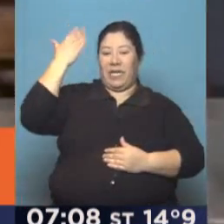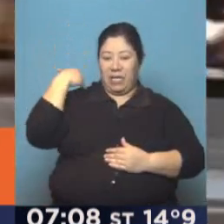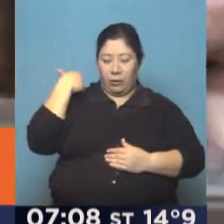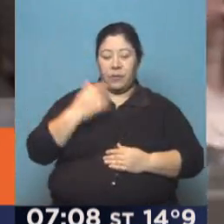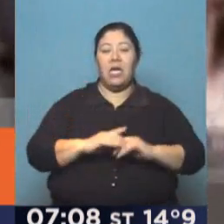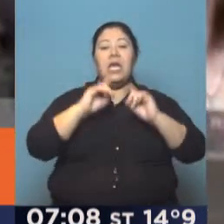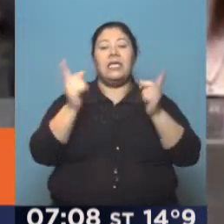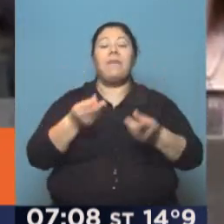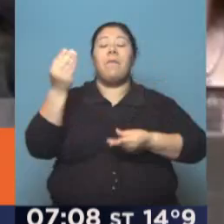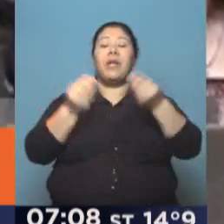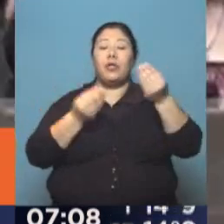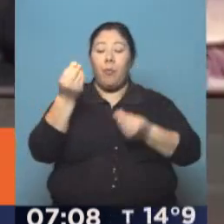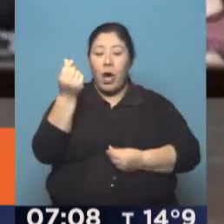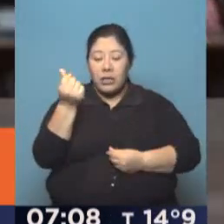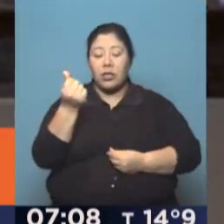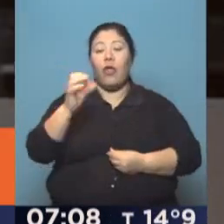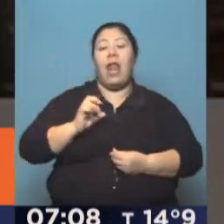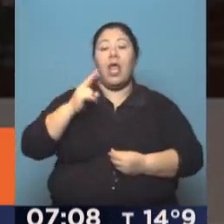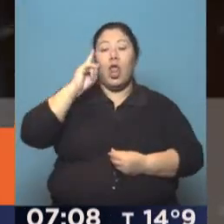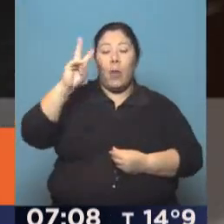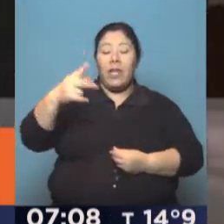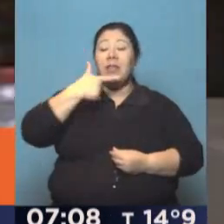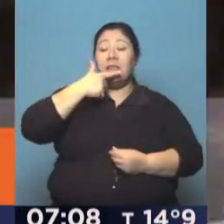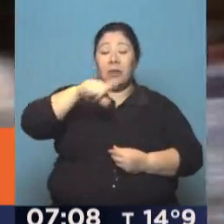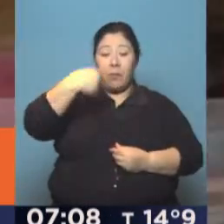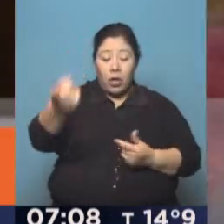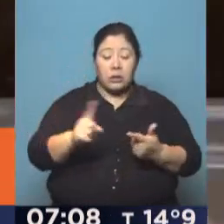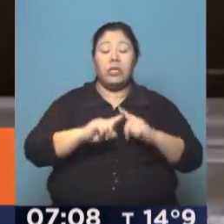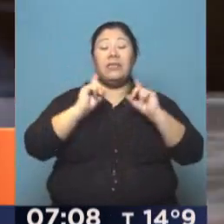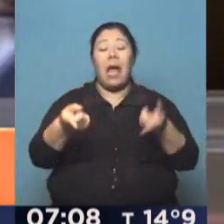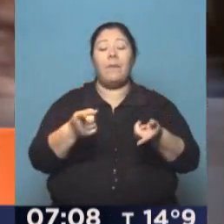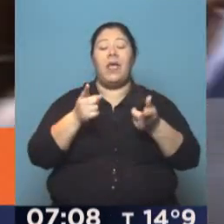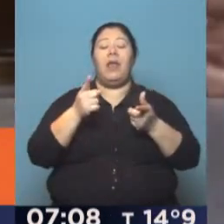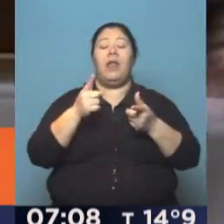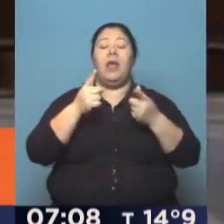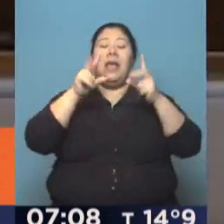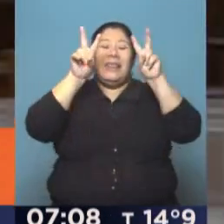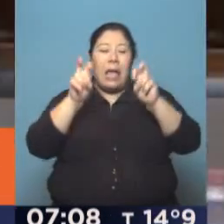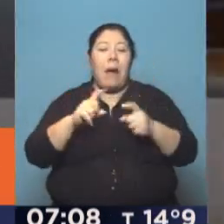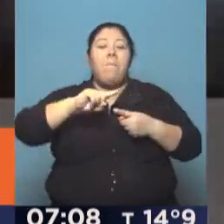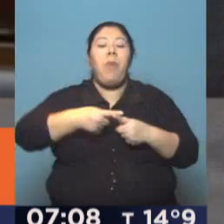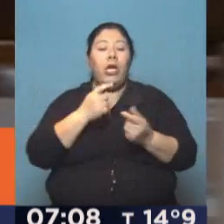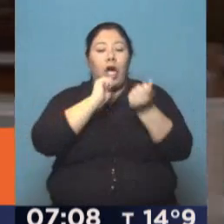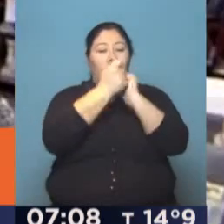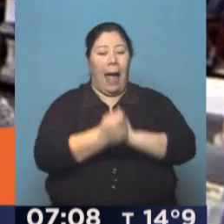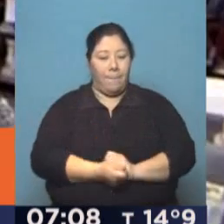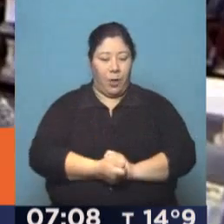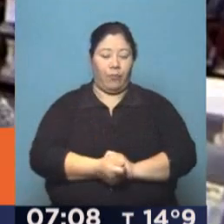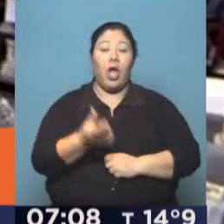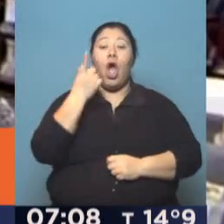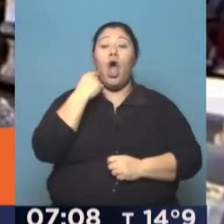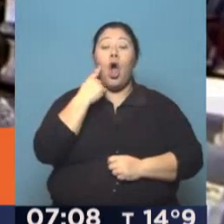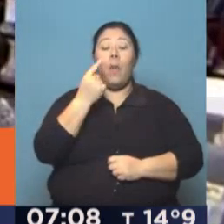presupuesto 2017 y con la reforma política. Estos son algunos de los conceptos que brindó el jefe de gabinete en el